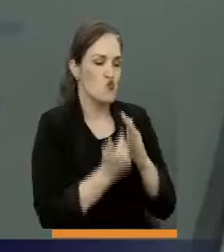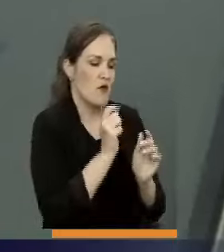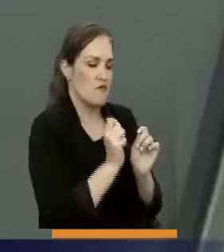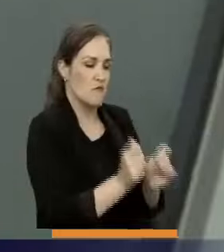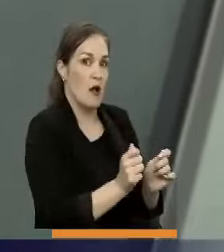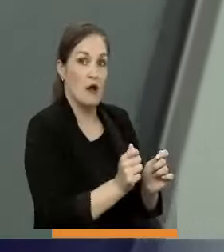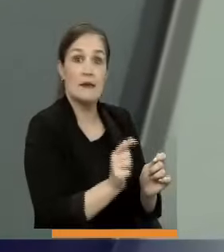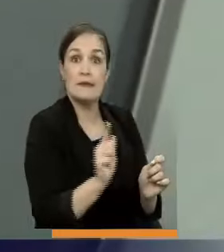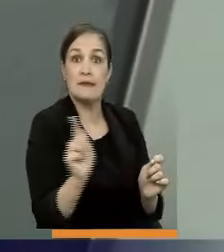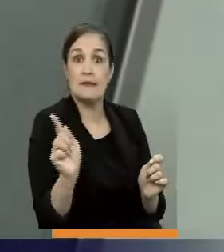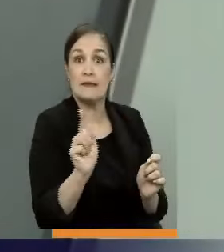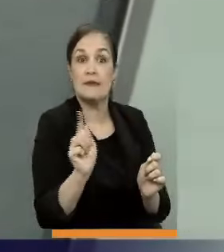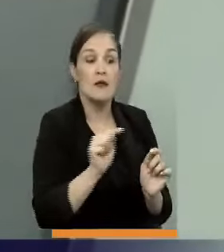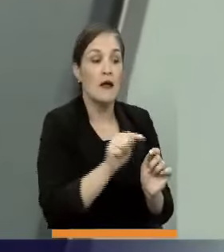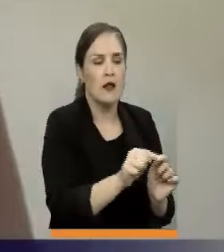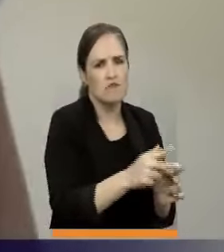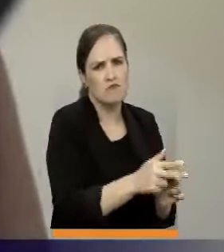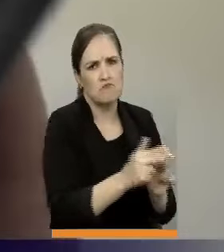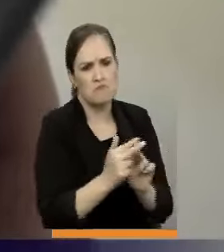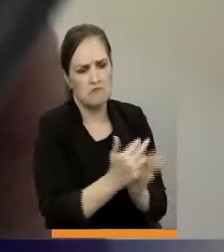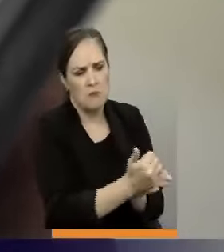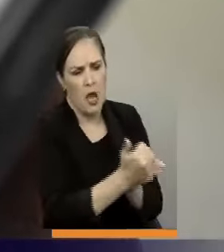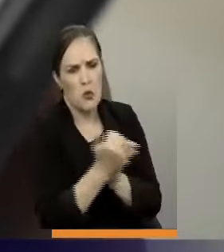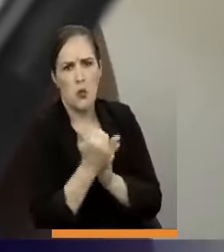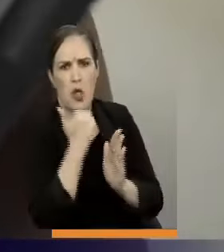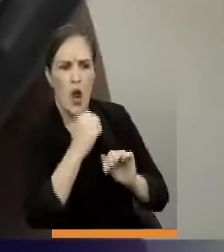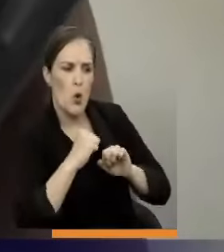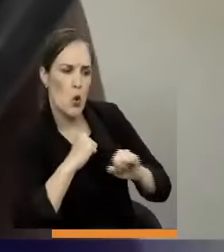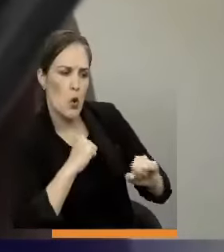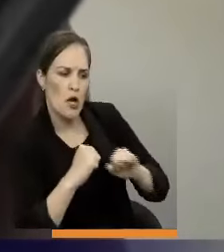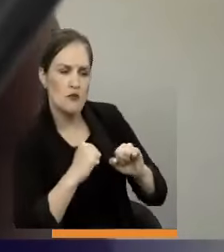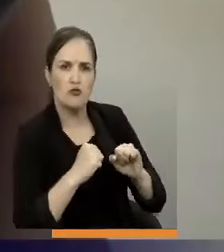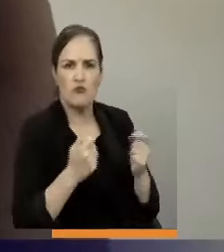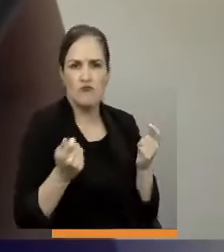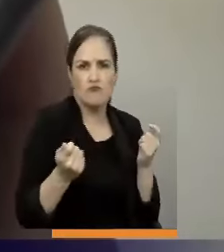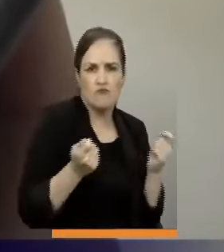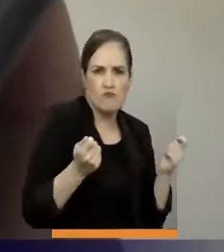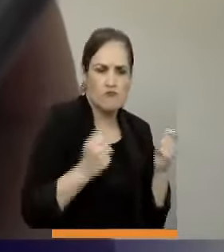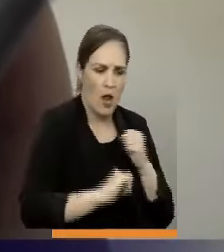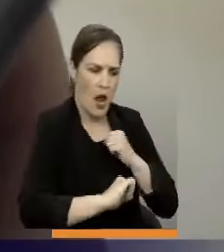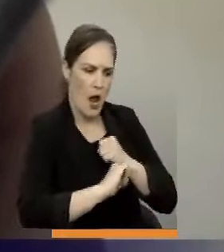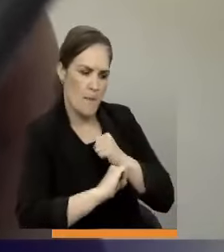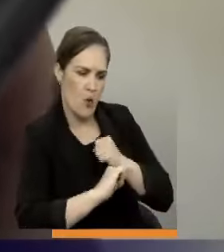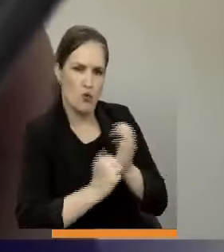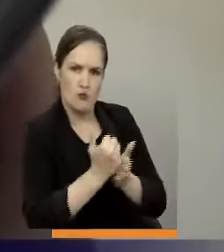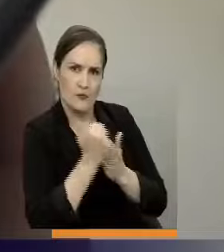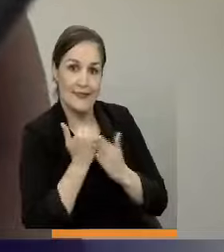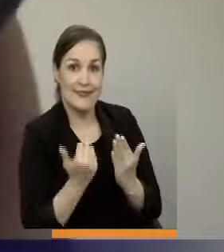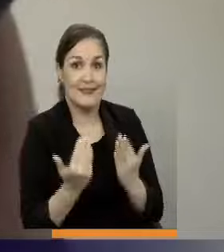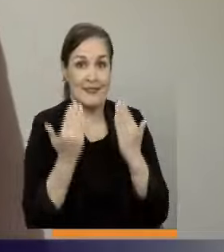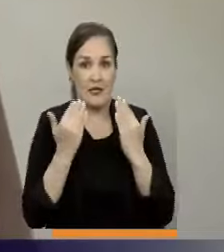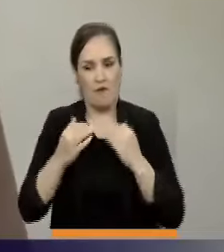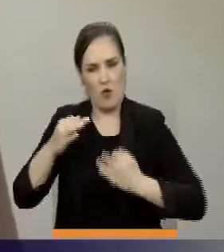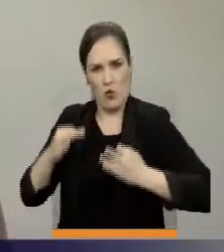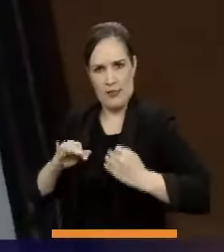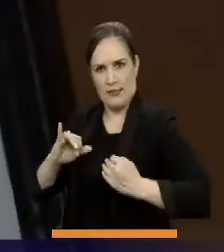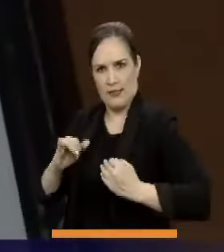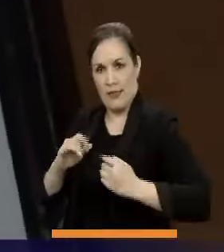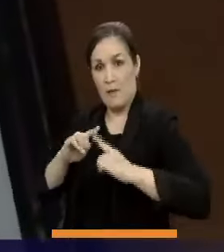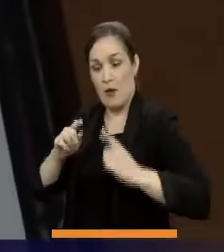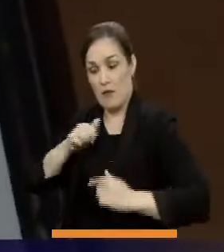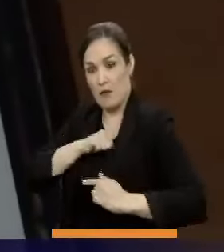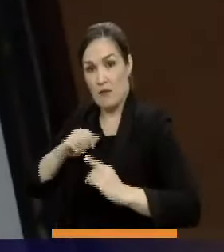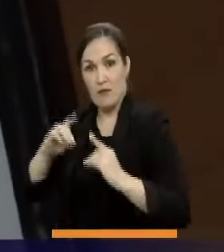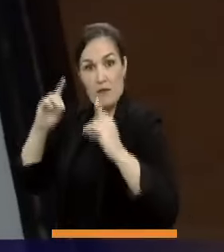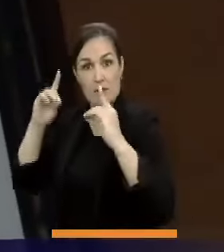el empleo de estas tecnologías con fines de gestión administrativa, documental y apoyo a la función judicial en